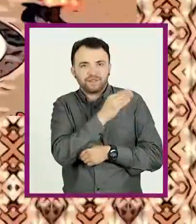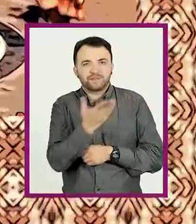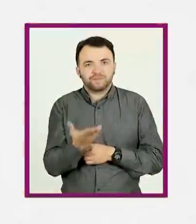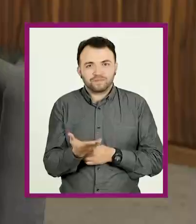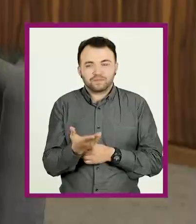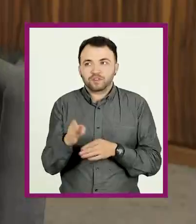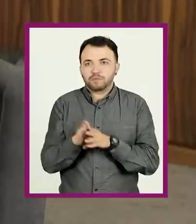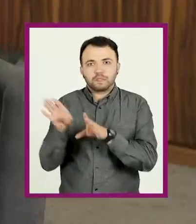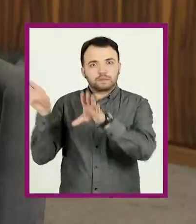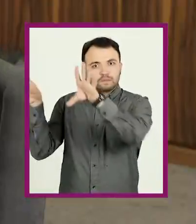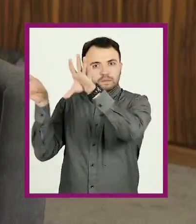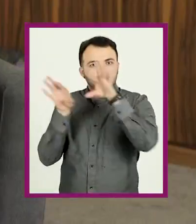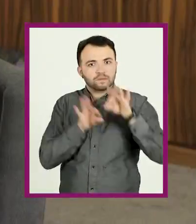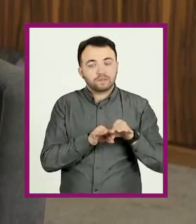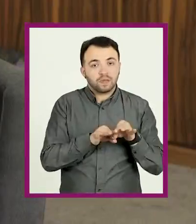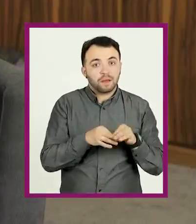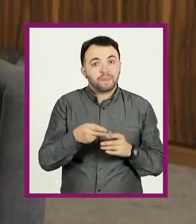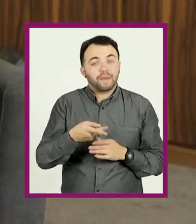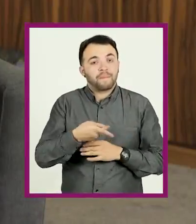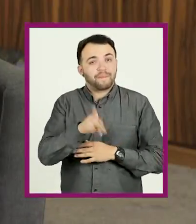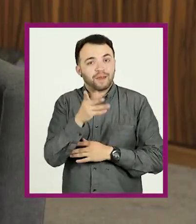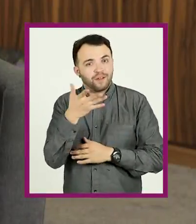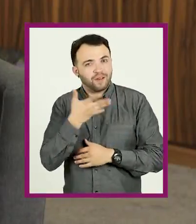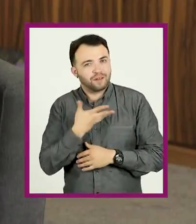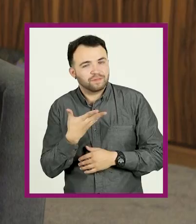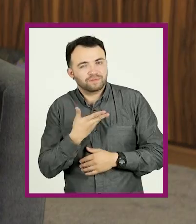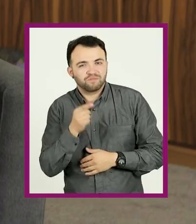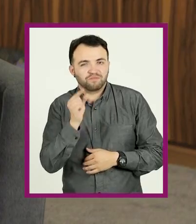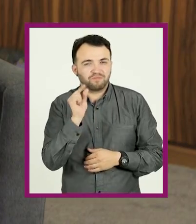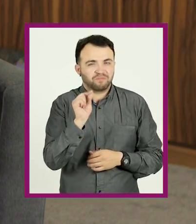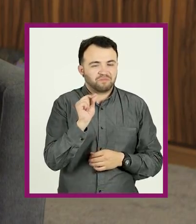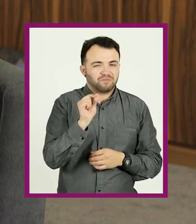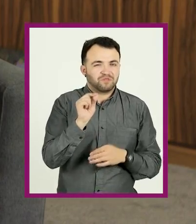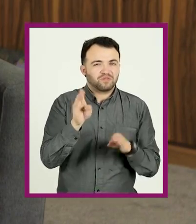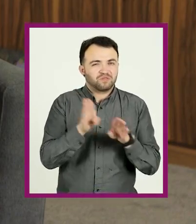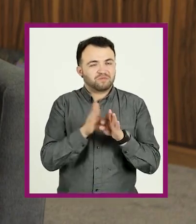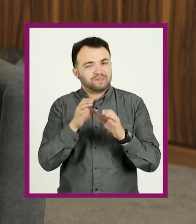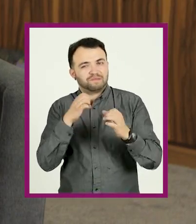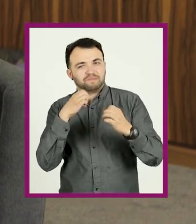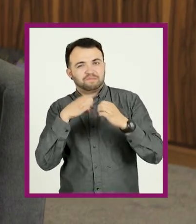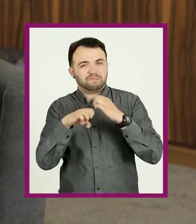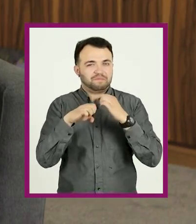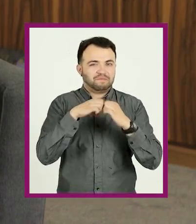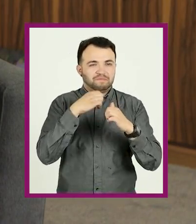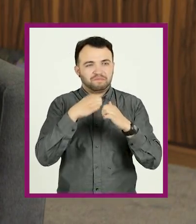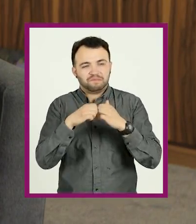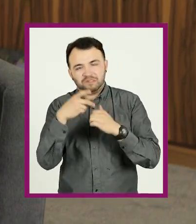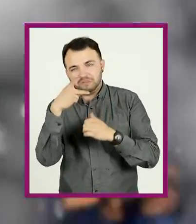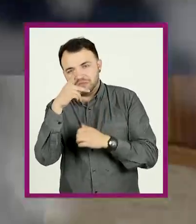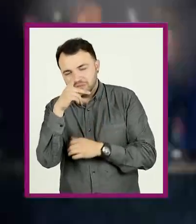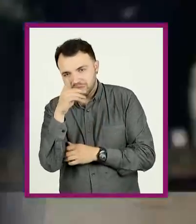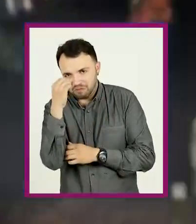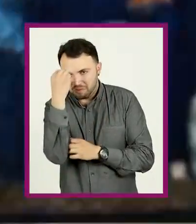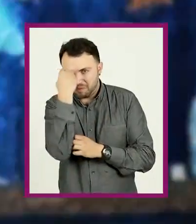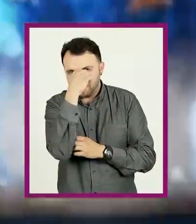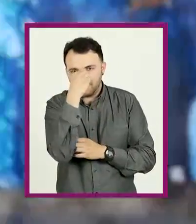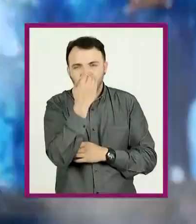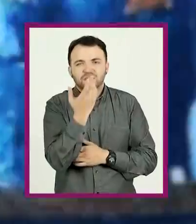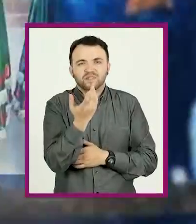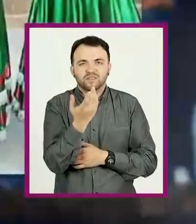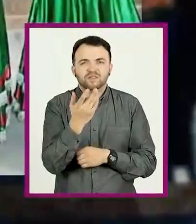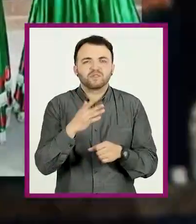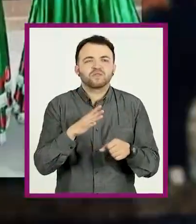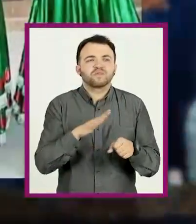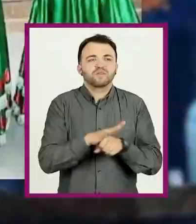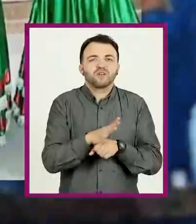de la cueca. Pero hay todo un debate, digamos, al interior del estado de Oaxaca respecto a la chilena y cuál